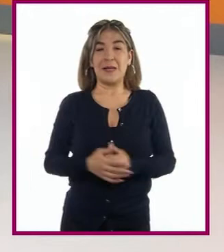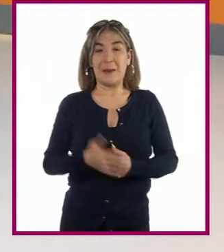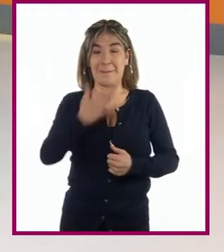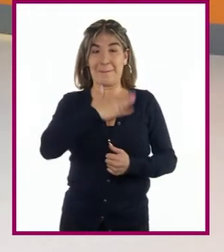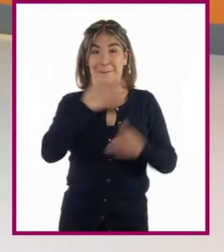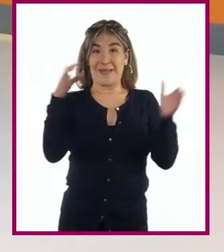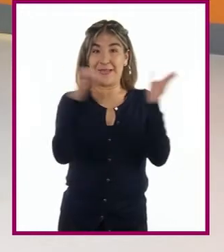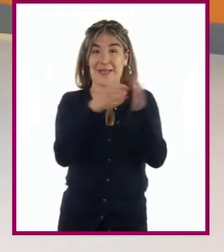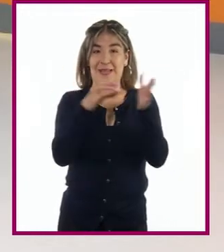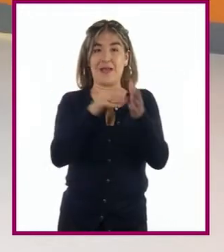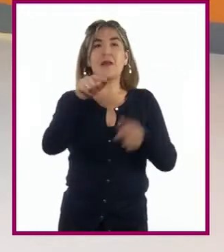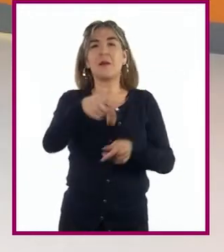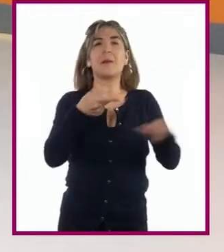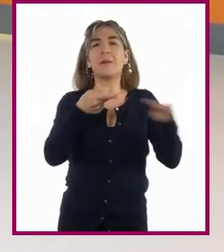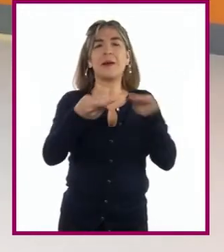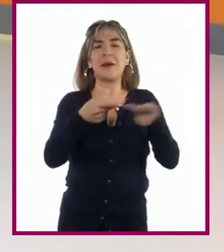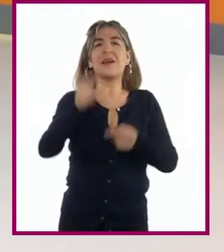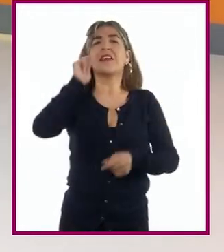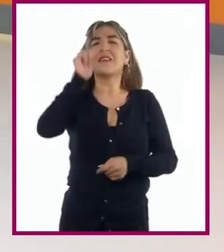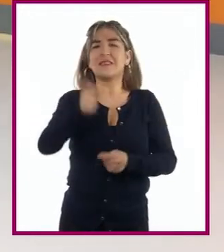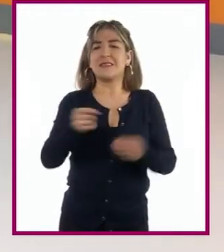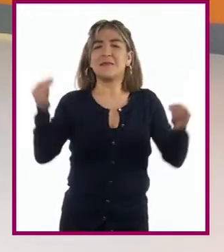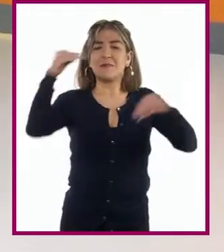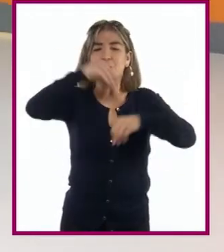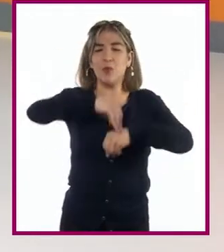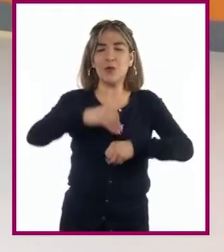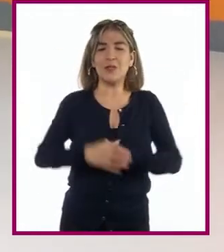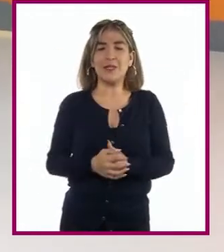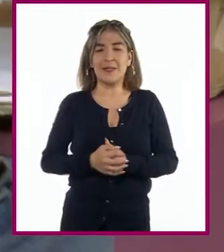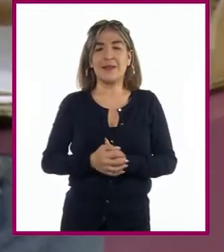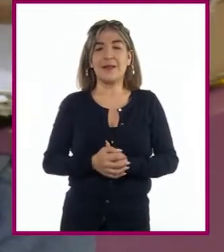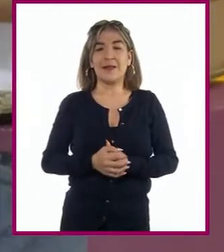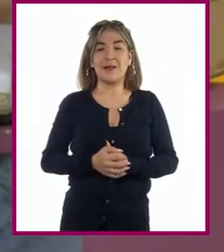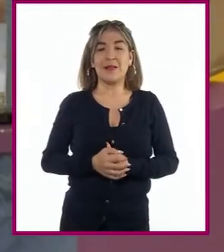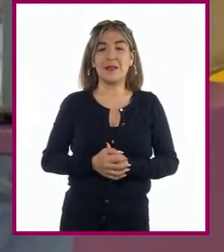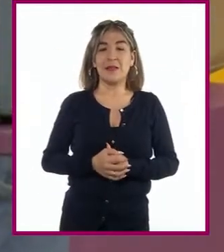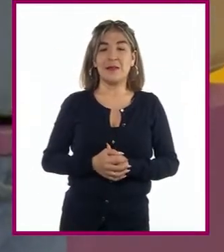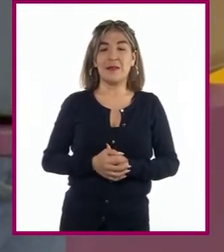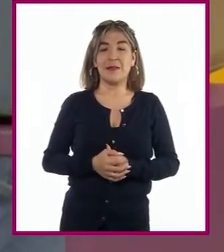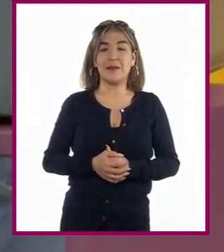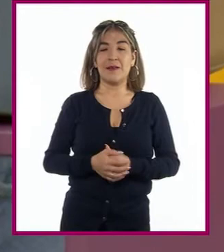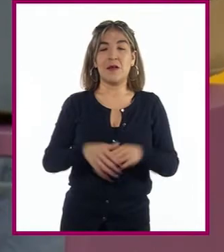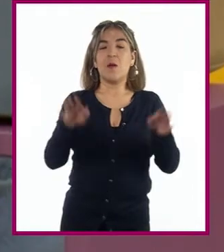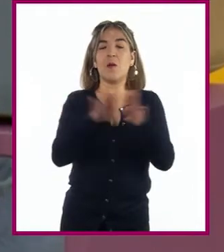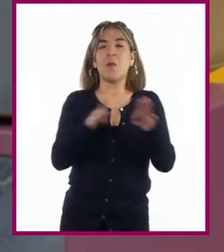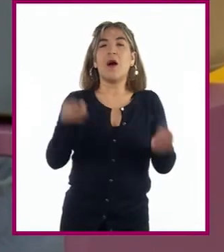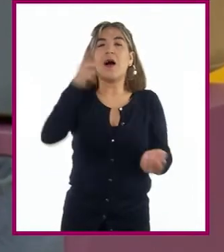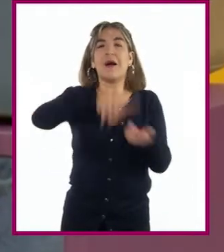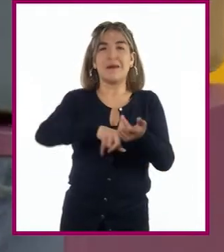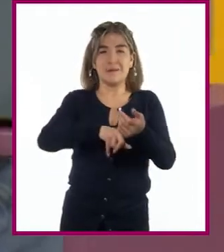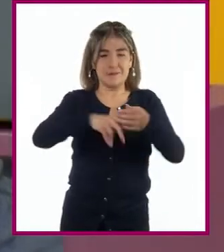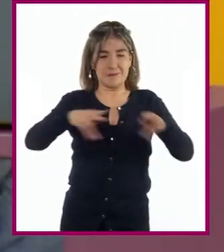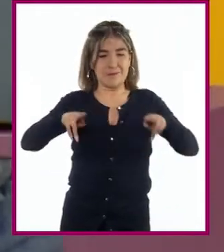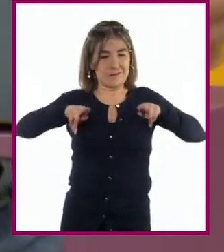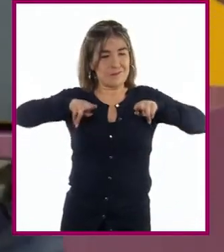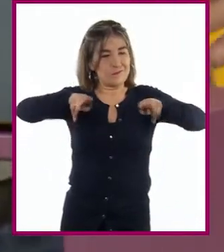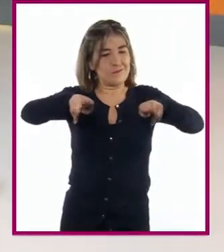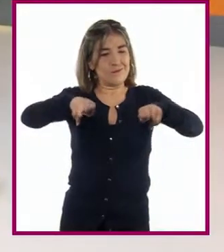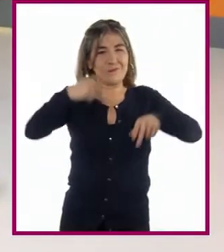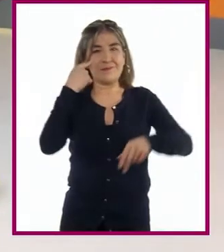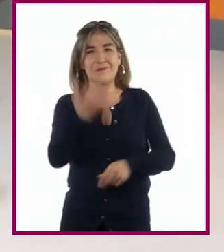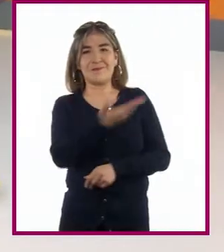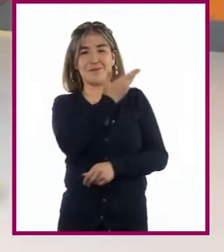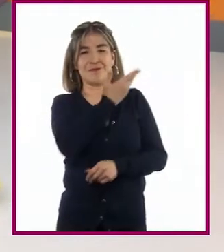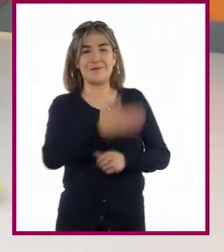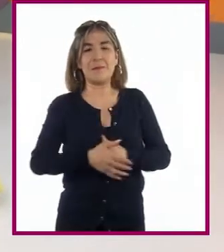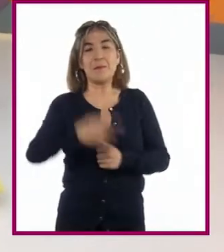caja está preparada y le puse una ranura en esta parte de aquí abajo, de tal manera que